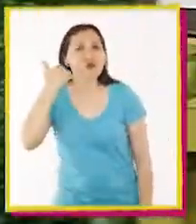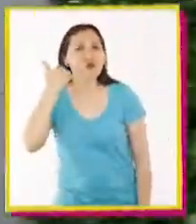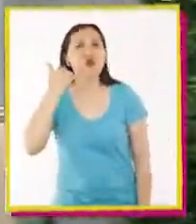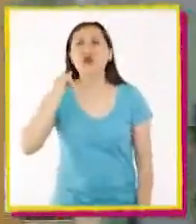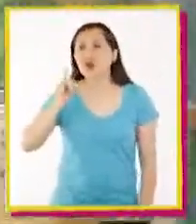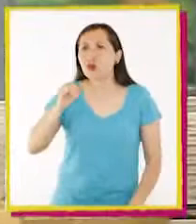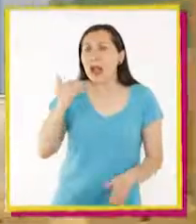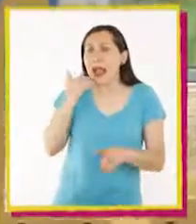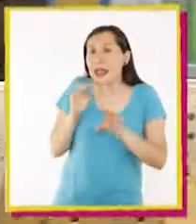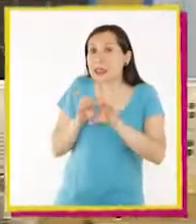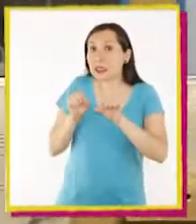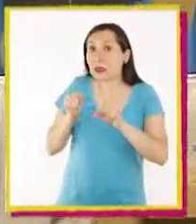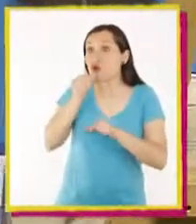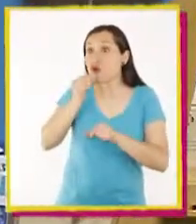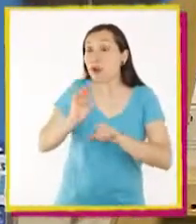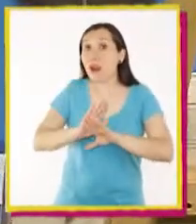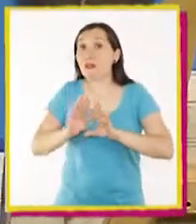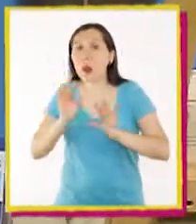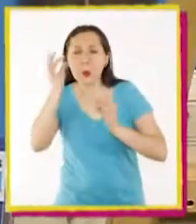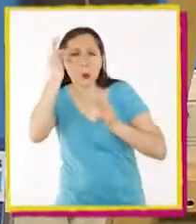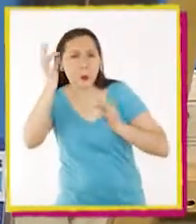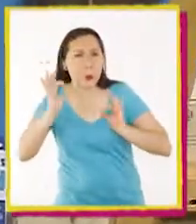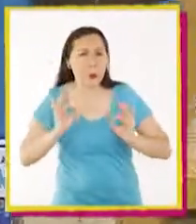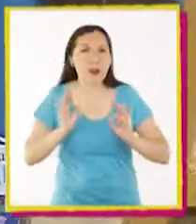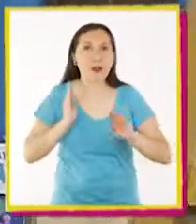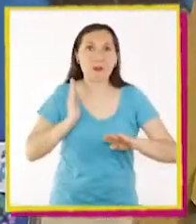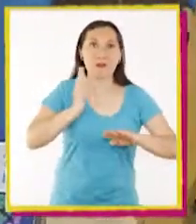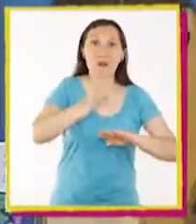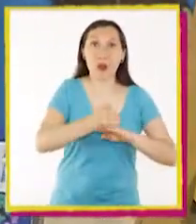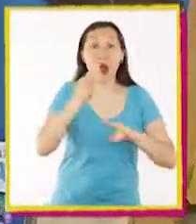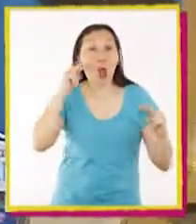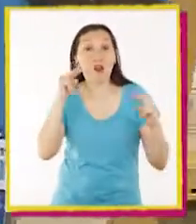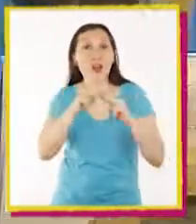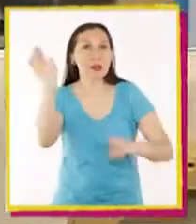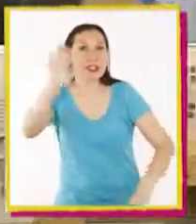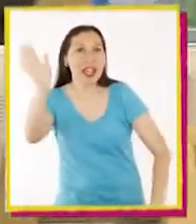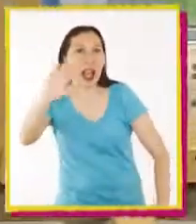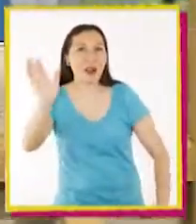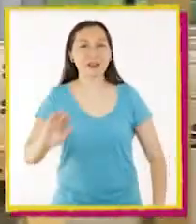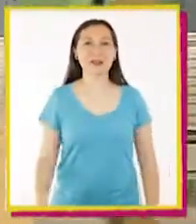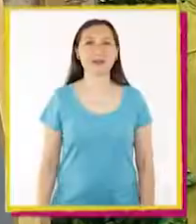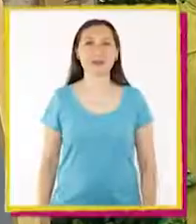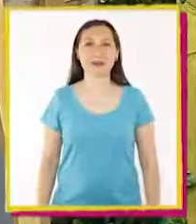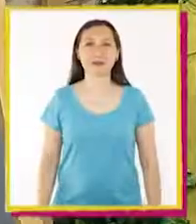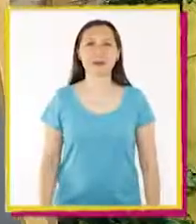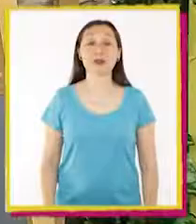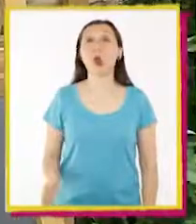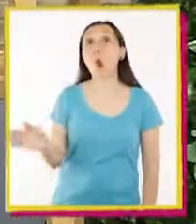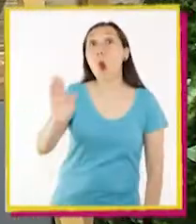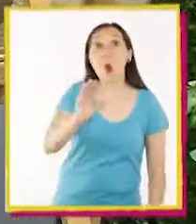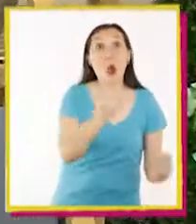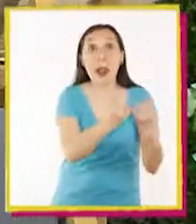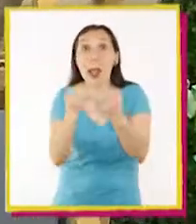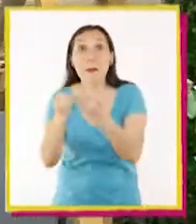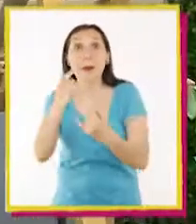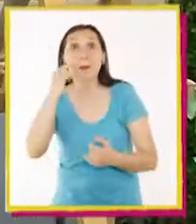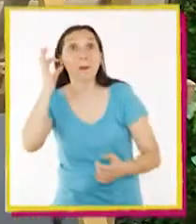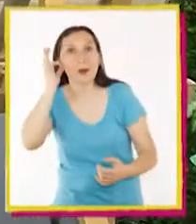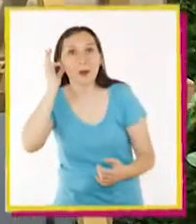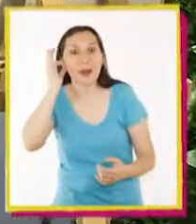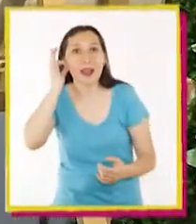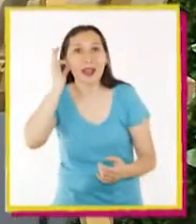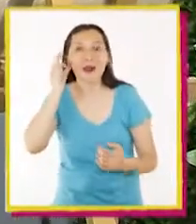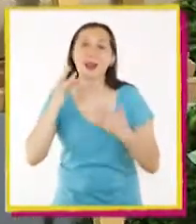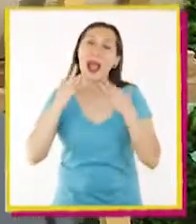Sí, estoy casi lista. Estoy terminando de ver unos detalles y voy. ¡Nos vemos! ¡Chao! ¡Hola, amigas y